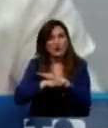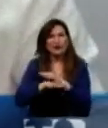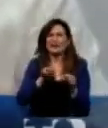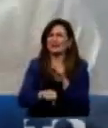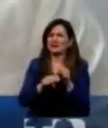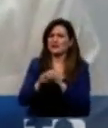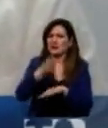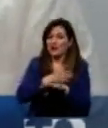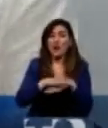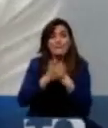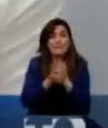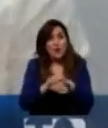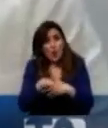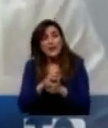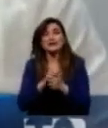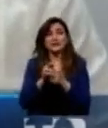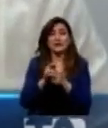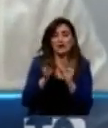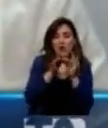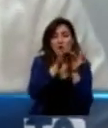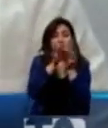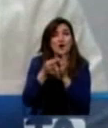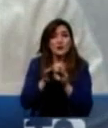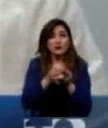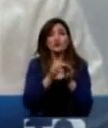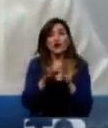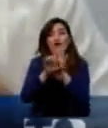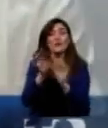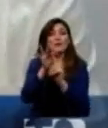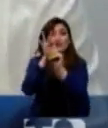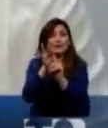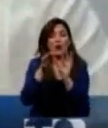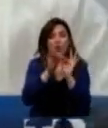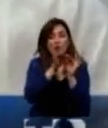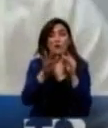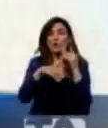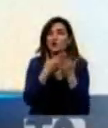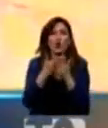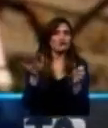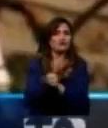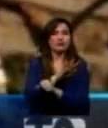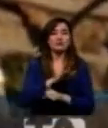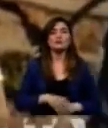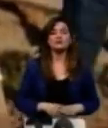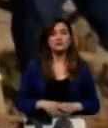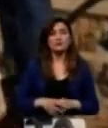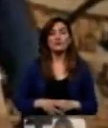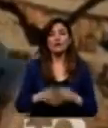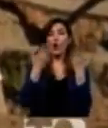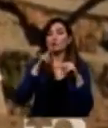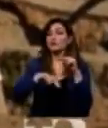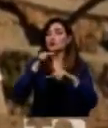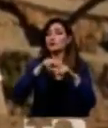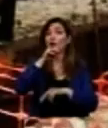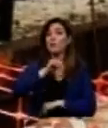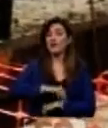malas condiciones y aprovechamos coyunturalmente el recurso de la ley especial para reconstruir integralmente todo. Pese a las obras